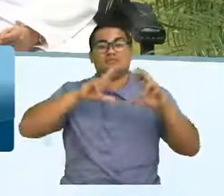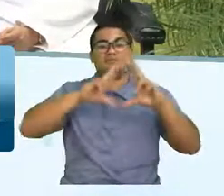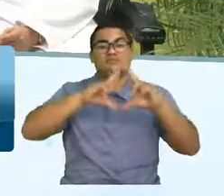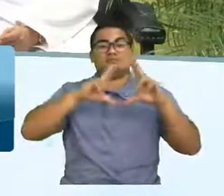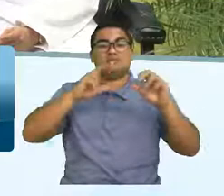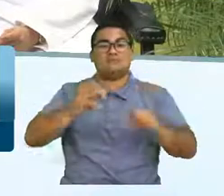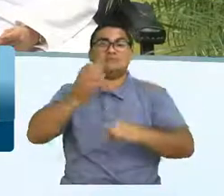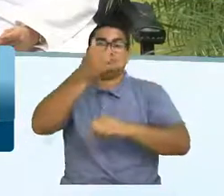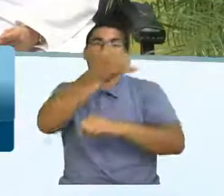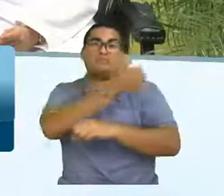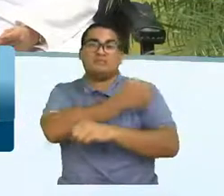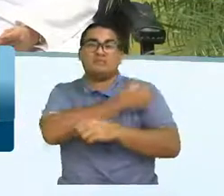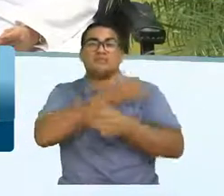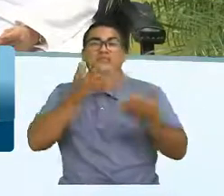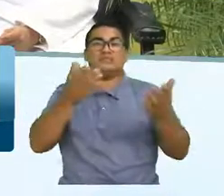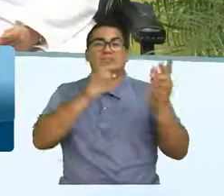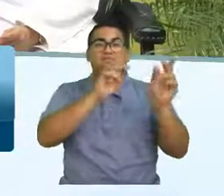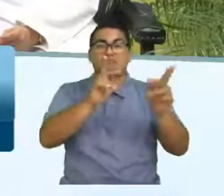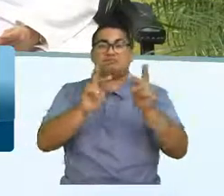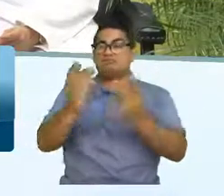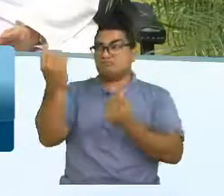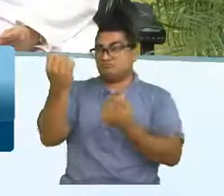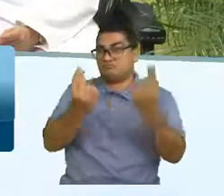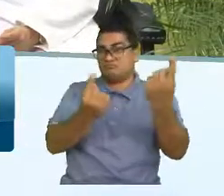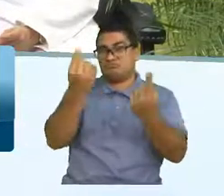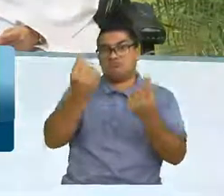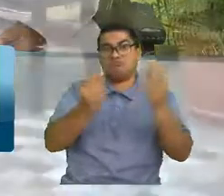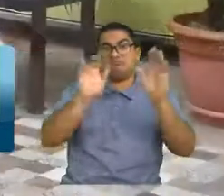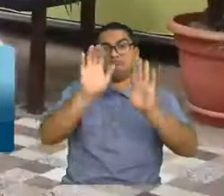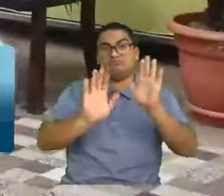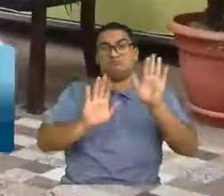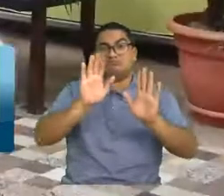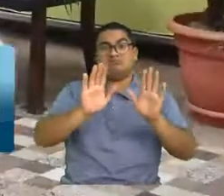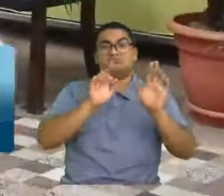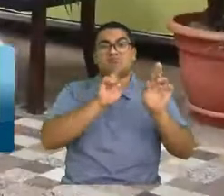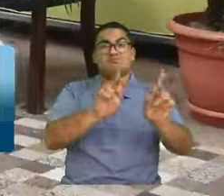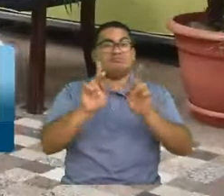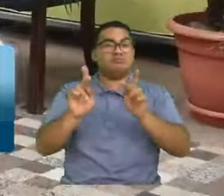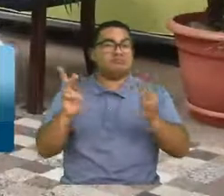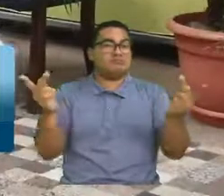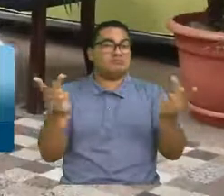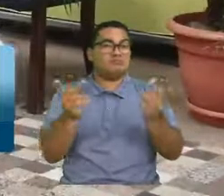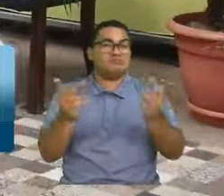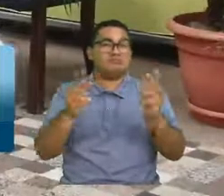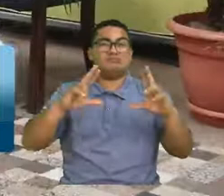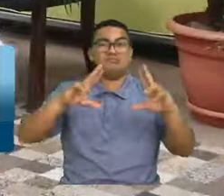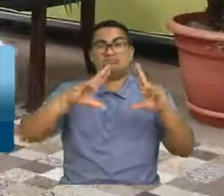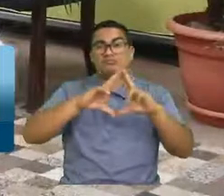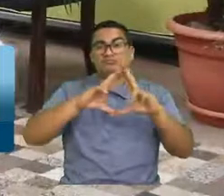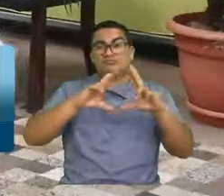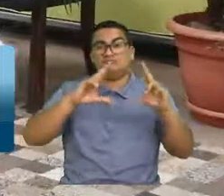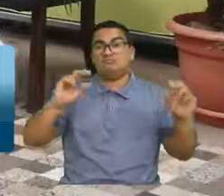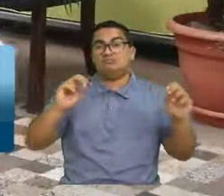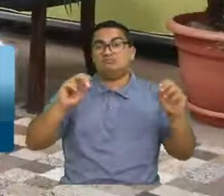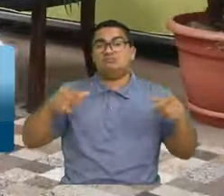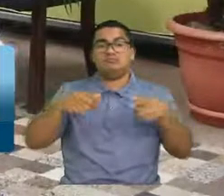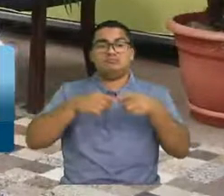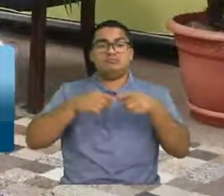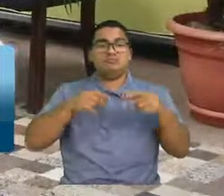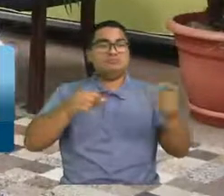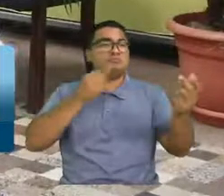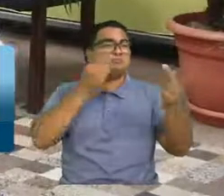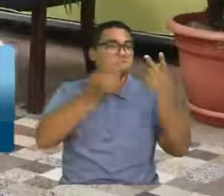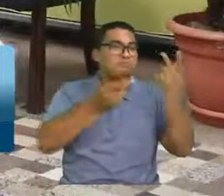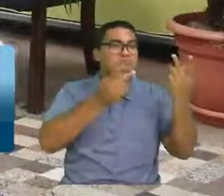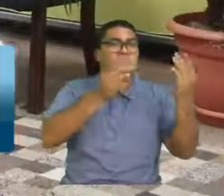exitoso porque la gente llegó. Así ¿Cómo es. Ha sido el recibimiento de los nicaragüenses, de los managuas, en esa visita casa a casa que